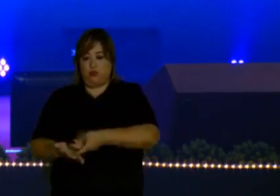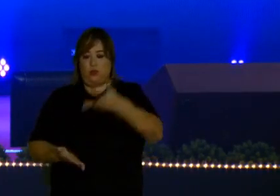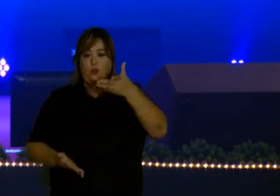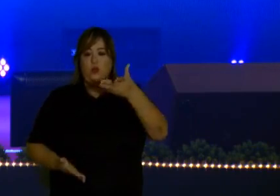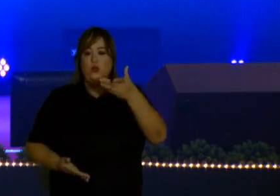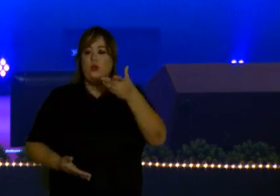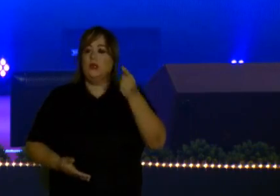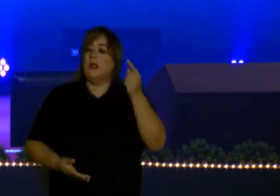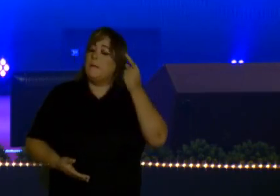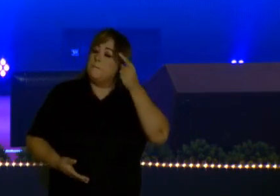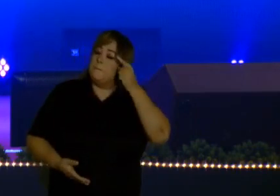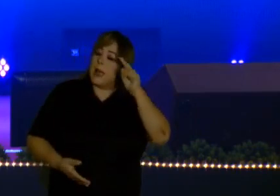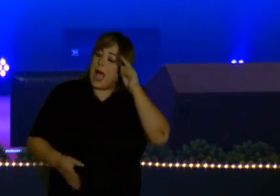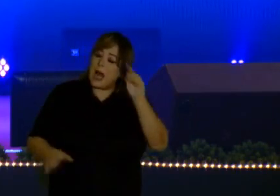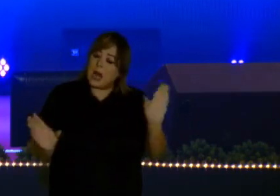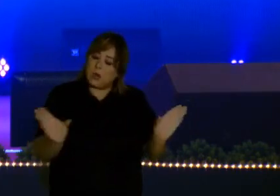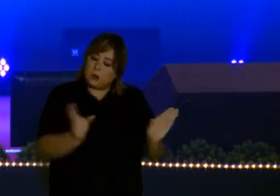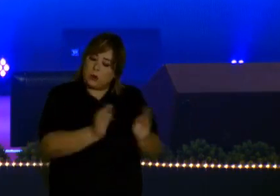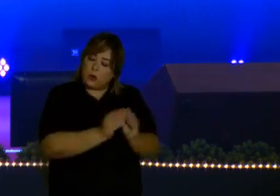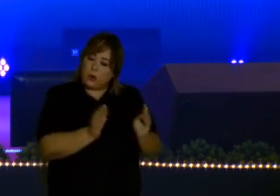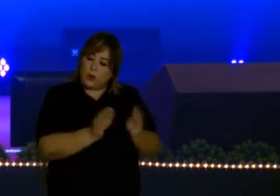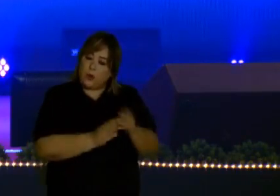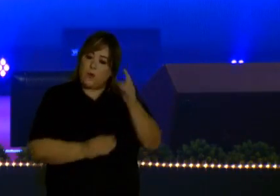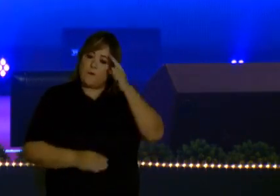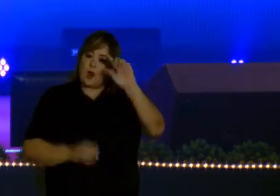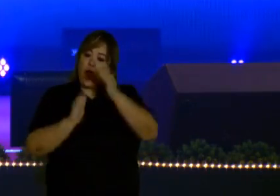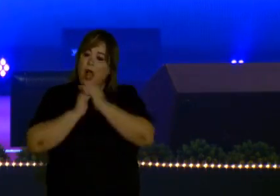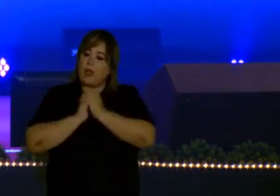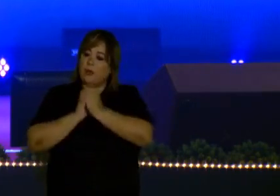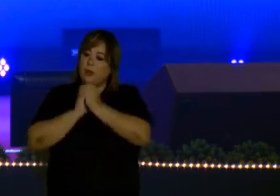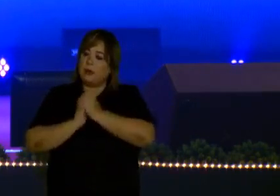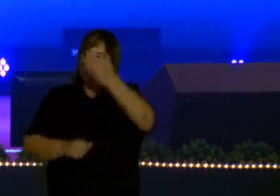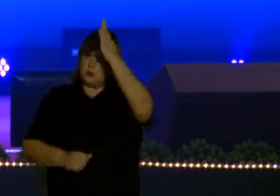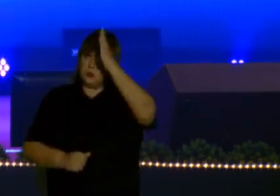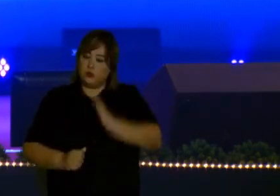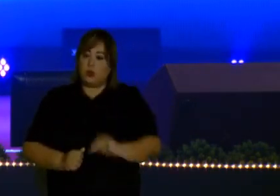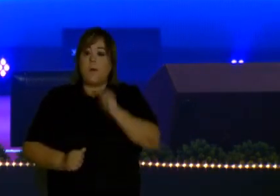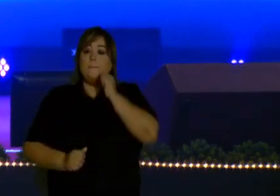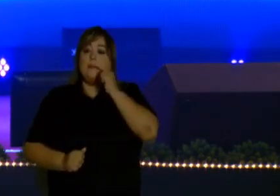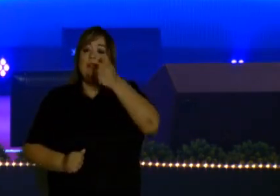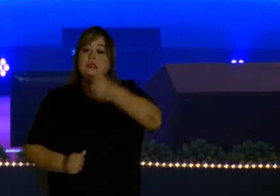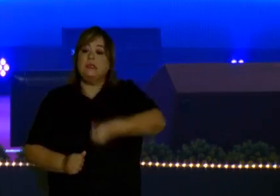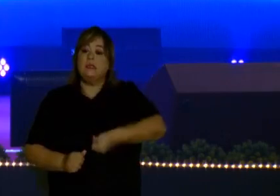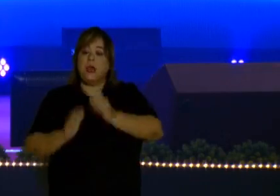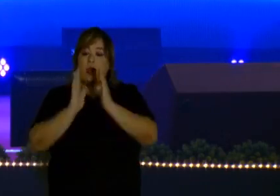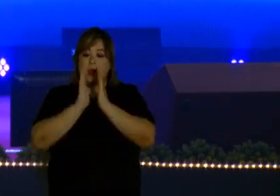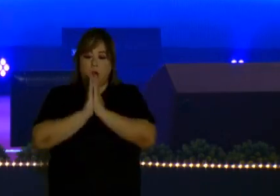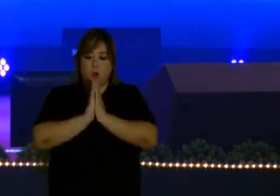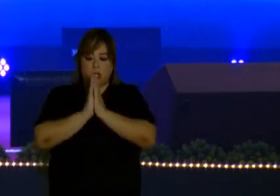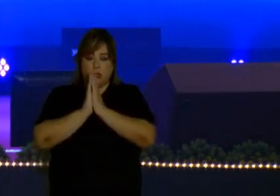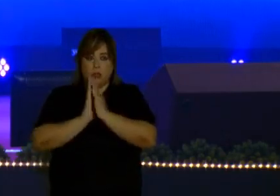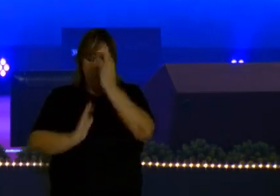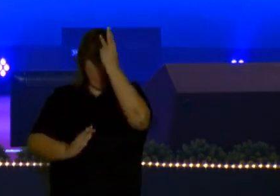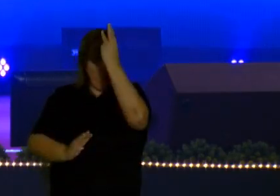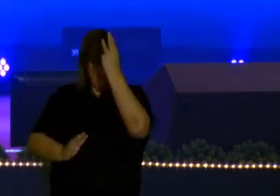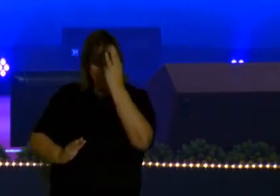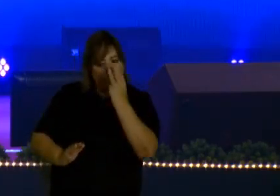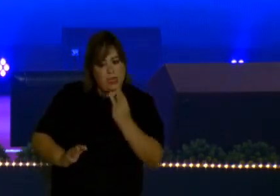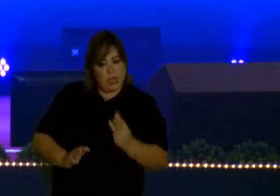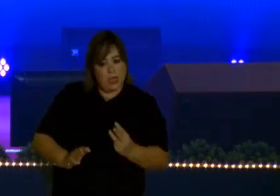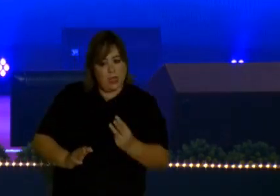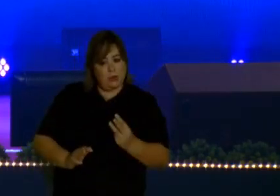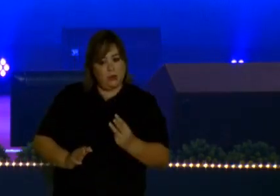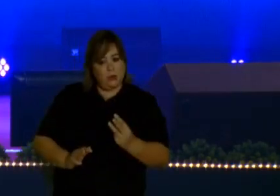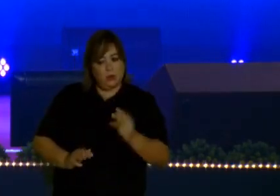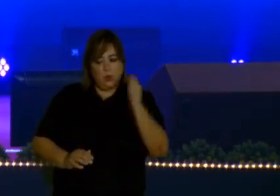para adorar al Señor, amén. Así que la invitamos mañana a oración, poderosa oración. El miércoles estamos aquí adorando